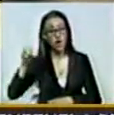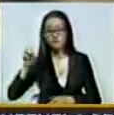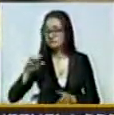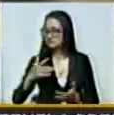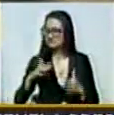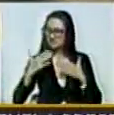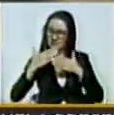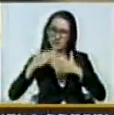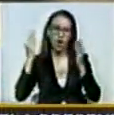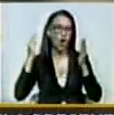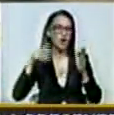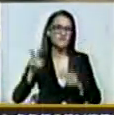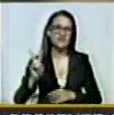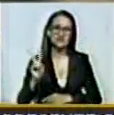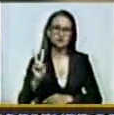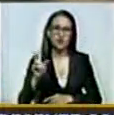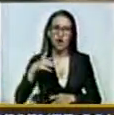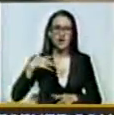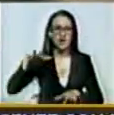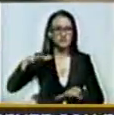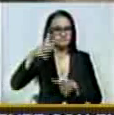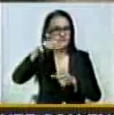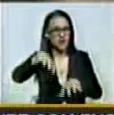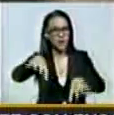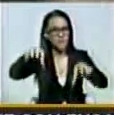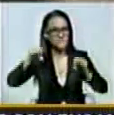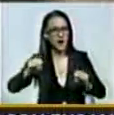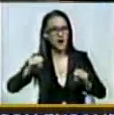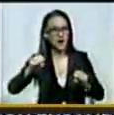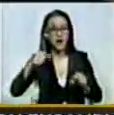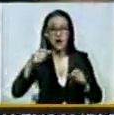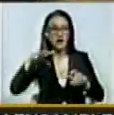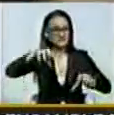Venezuela no para conquistar ni sojuzgar a ningún pueblo, sino para llevar libertad.